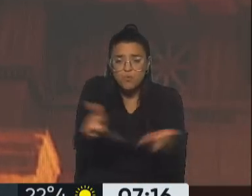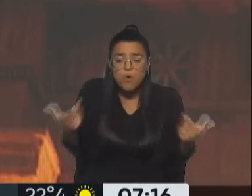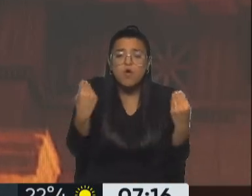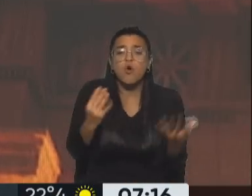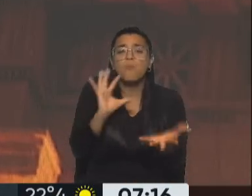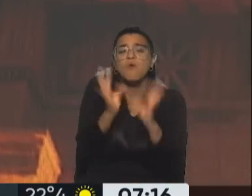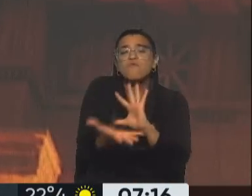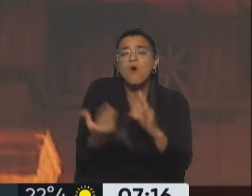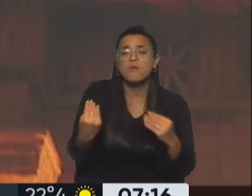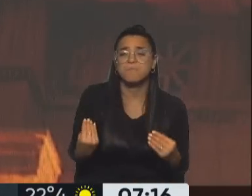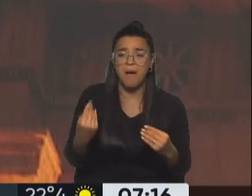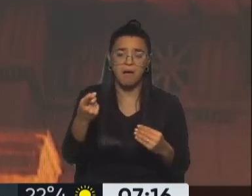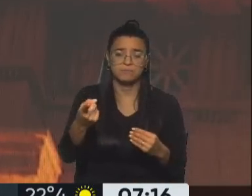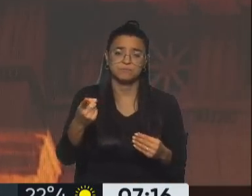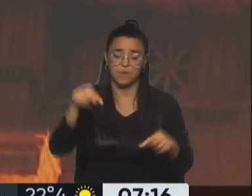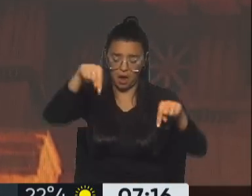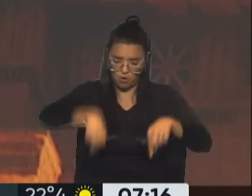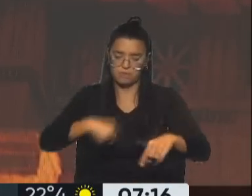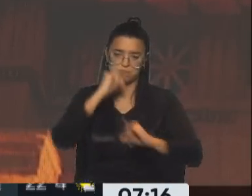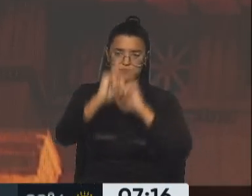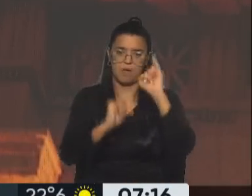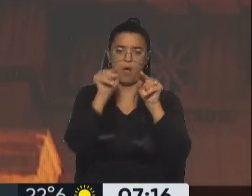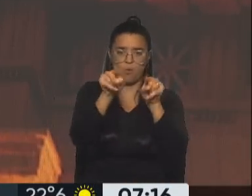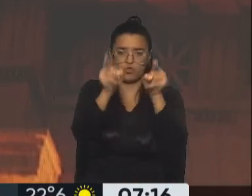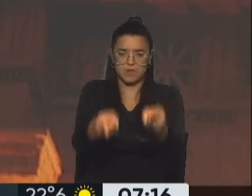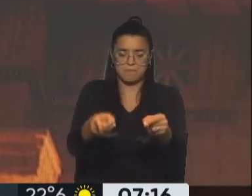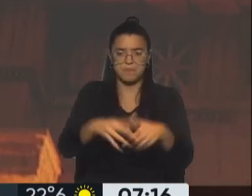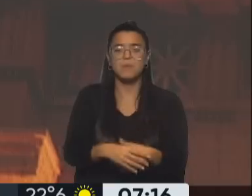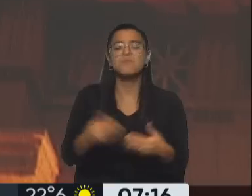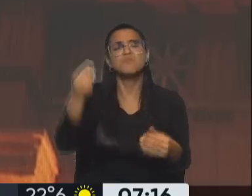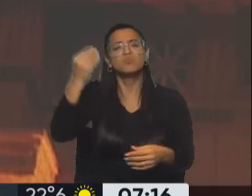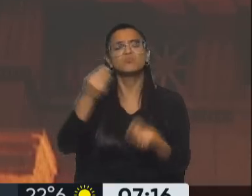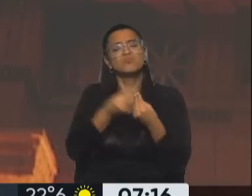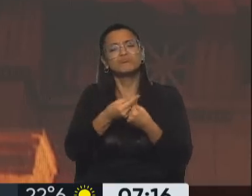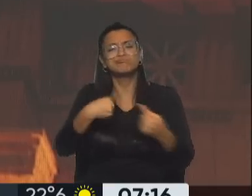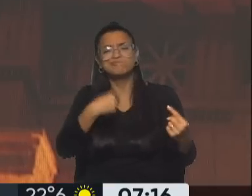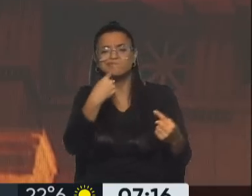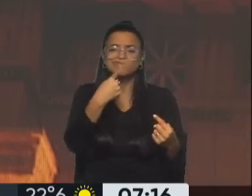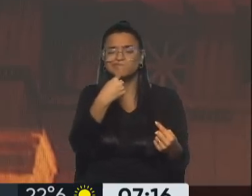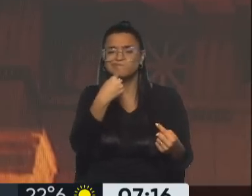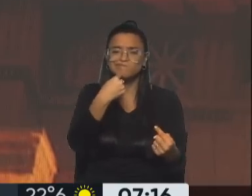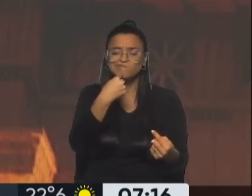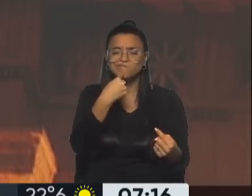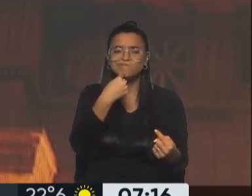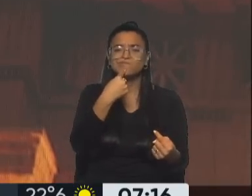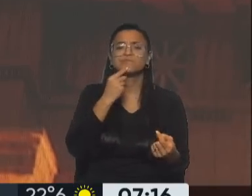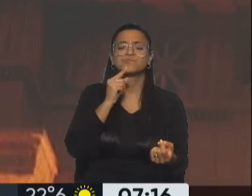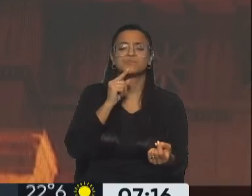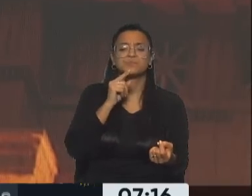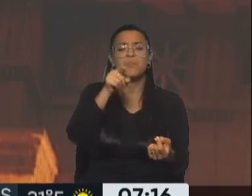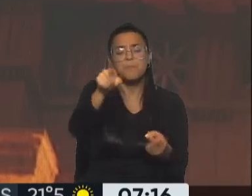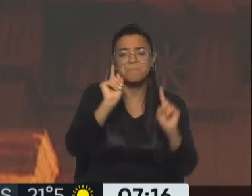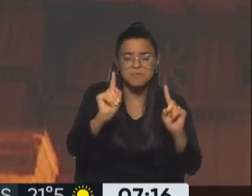lectura política importante, te la traigo a vos también. Muchos se preguntan si la fórmula que